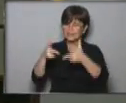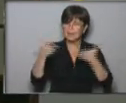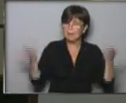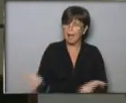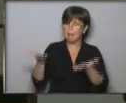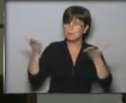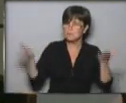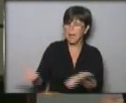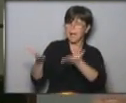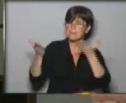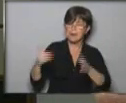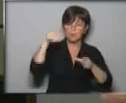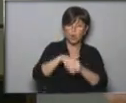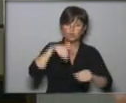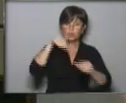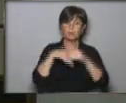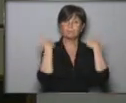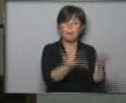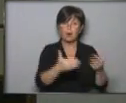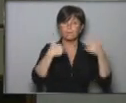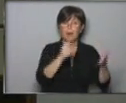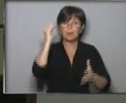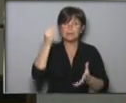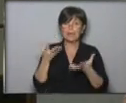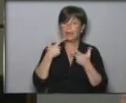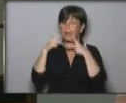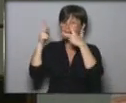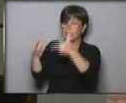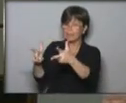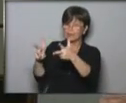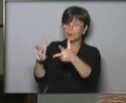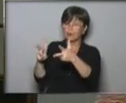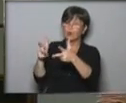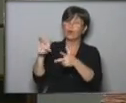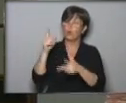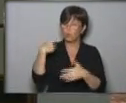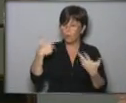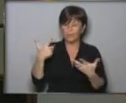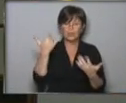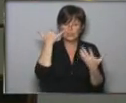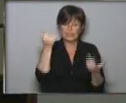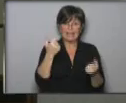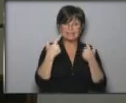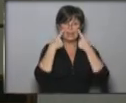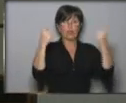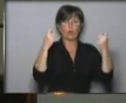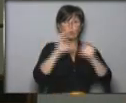que se sumaban votos a su favor y le dijo en un momento, cuando ya había